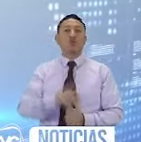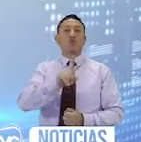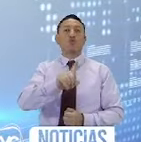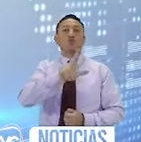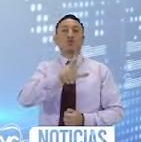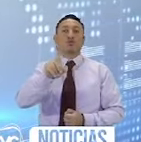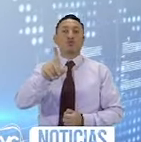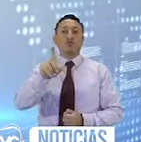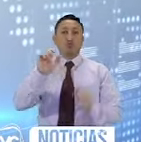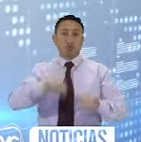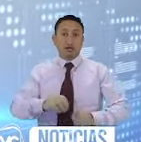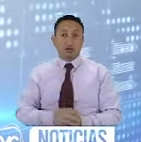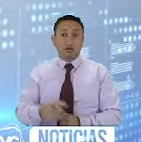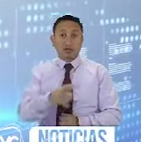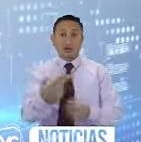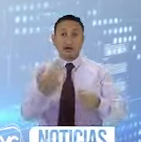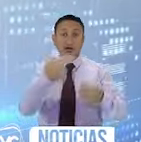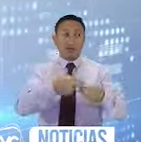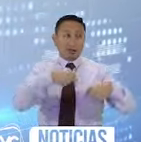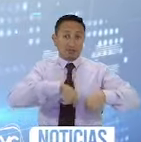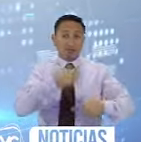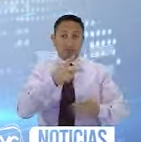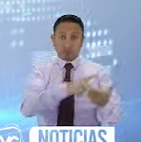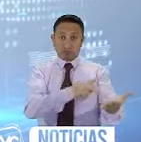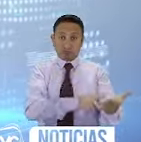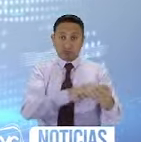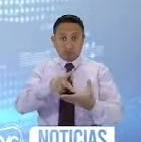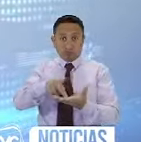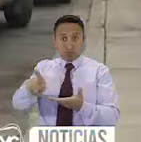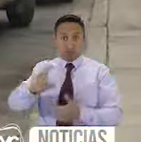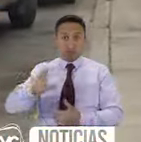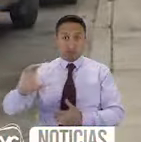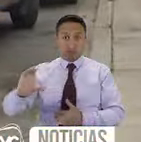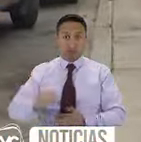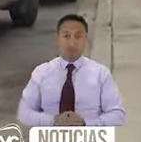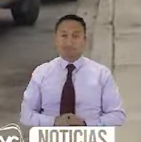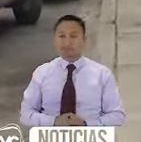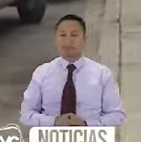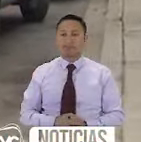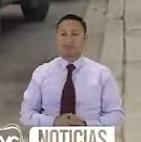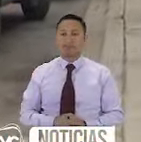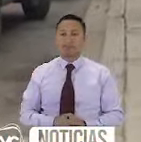participar de este programa de recompensas. Informó Carolina Pimentel.